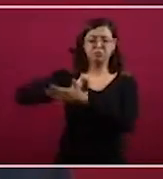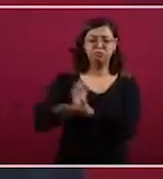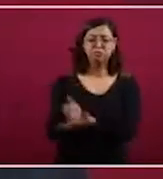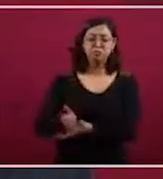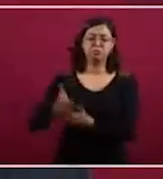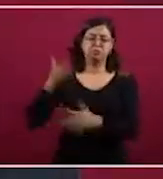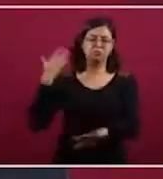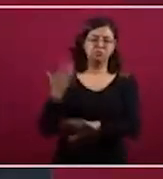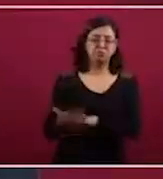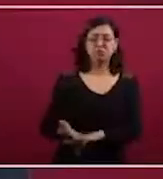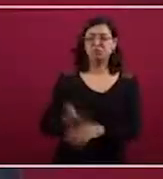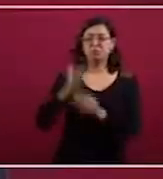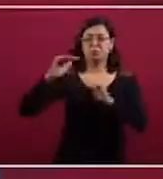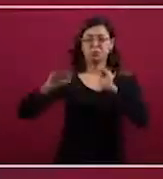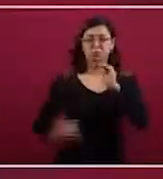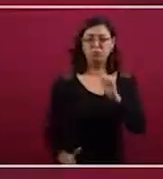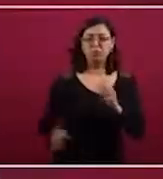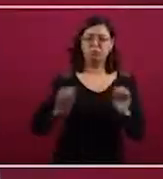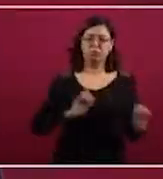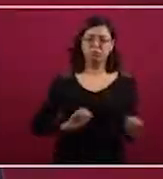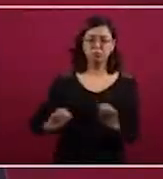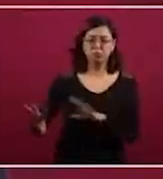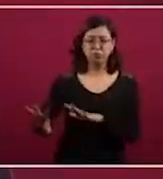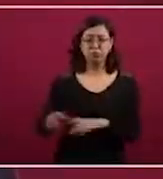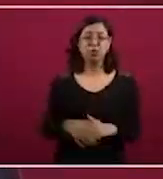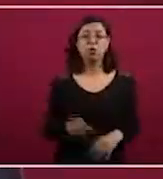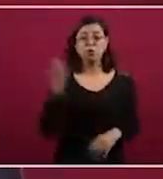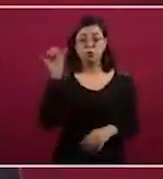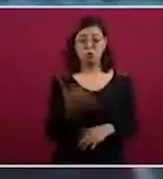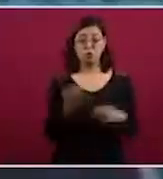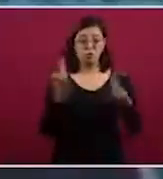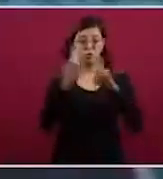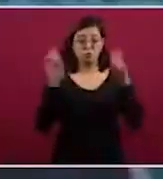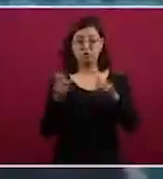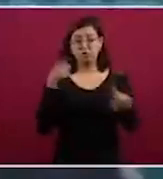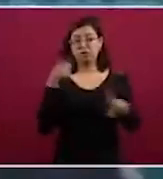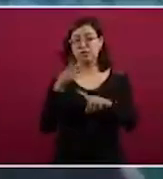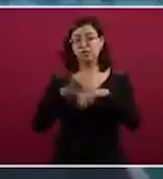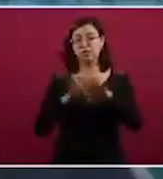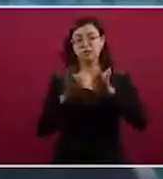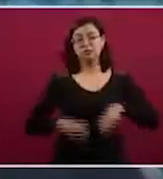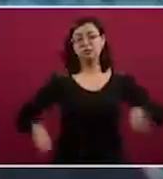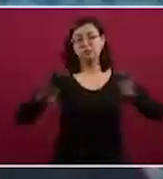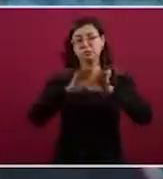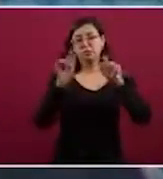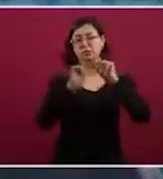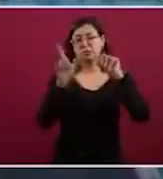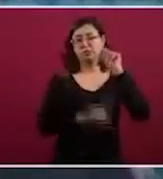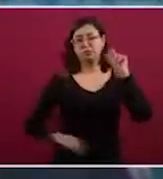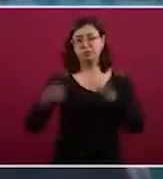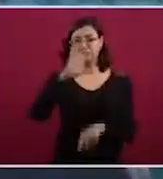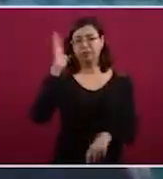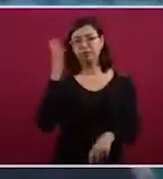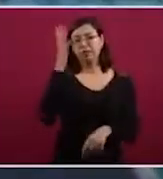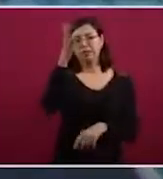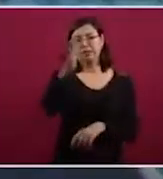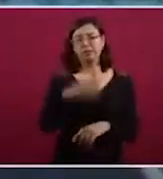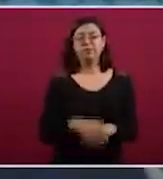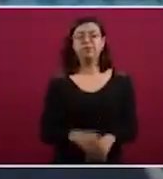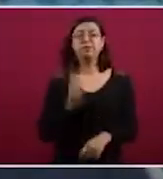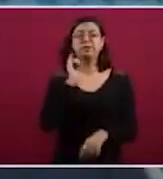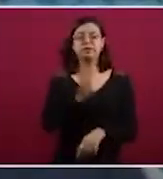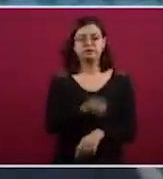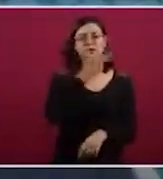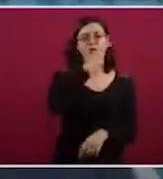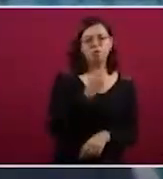Hoy estamos aquí para abordar un tema prioritario para el futuro de nuestro país, que es la igualdad entre